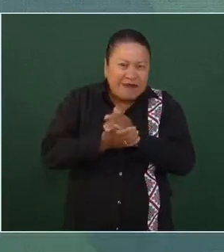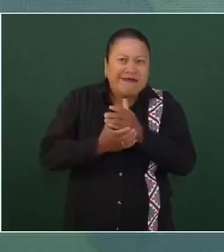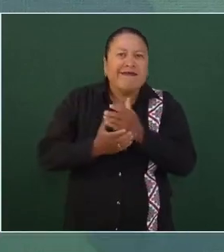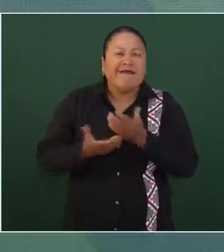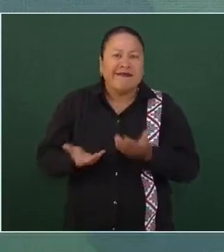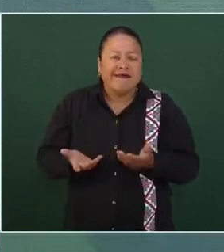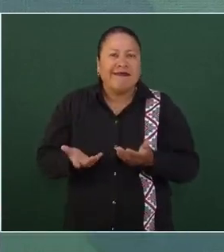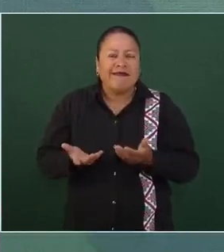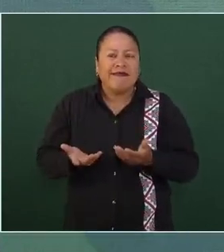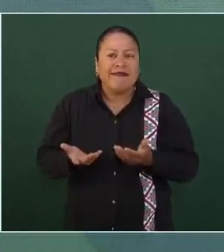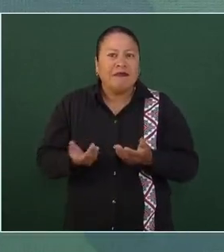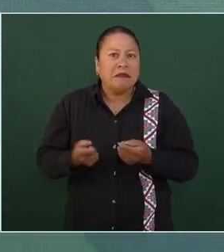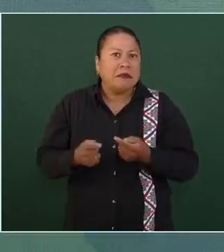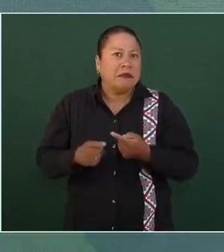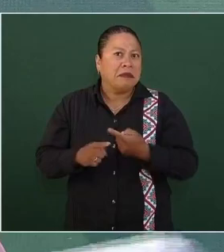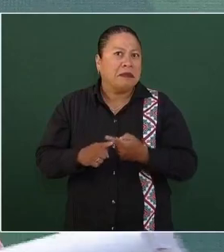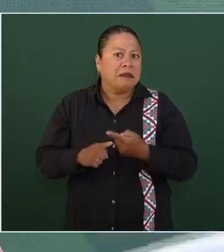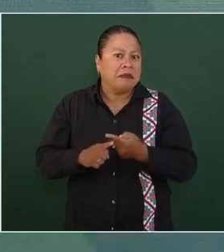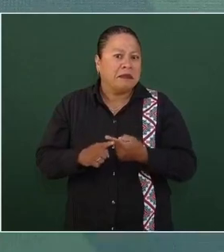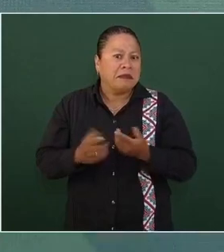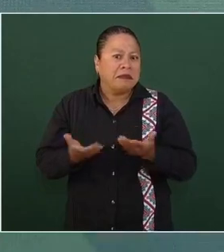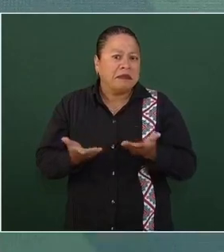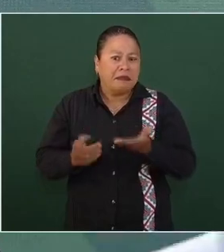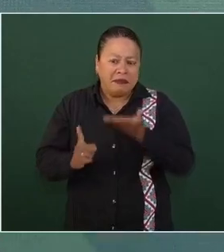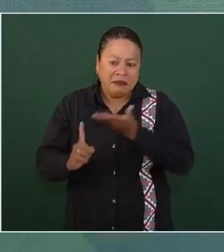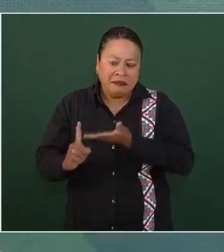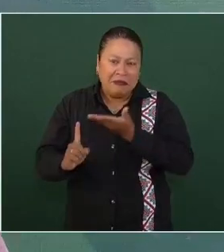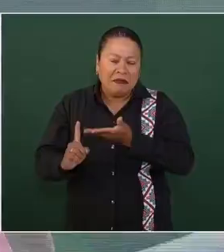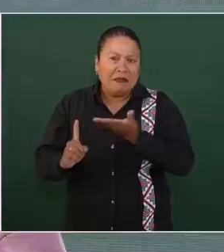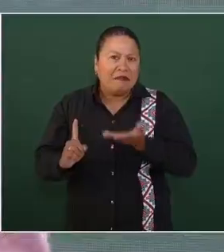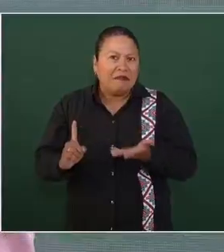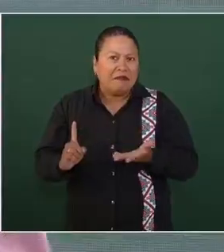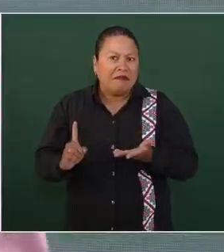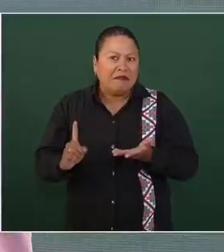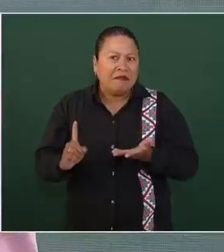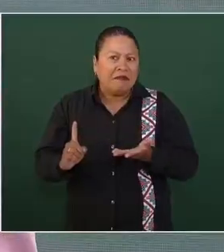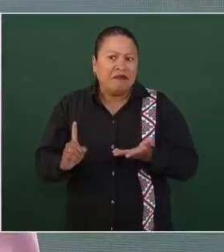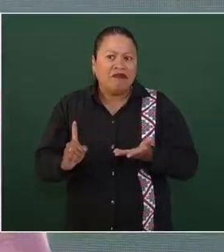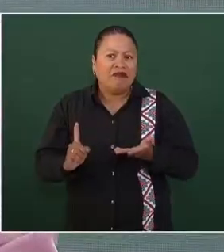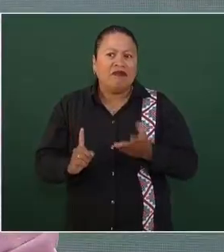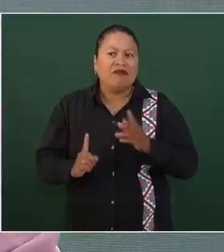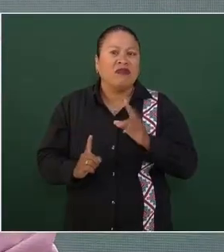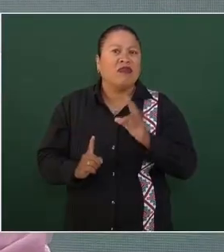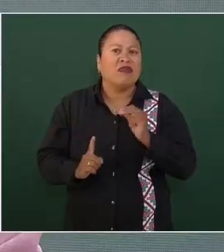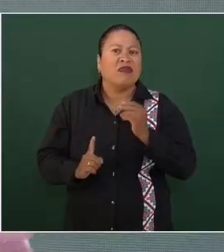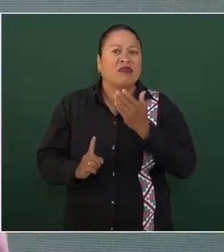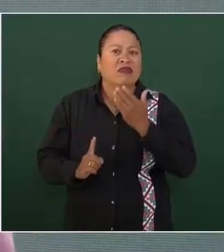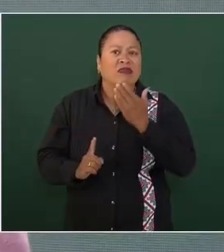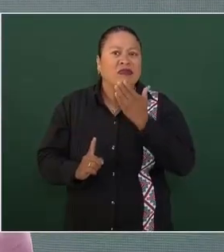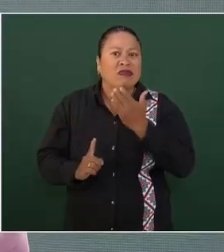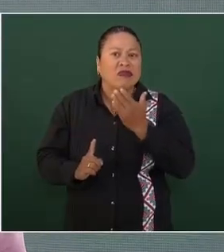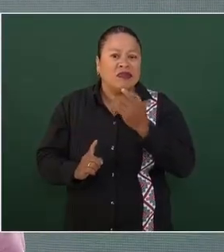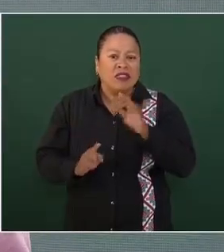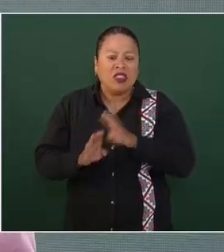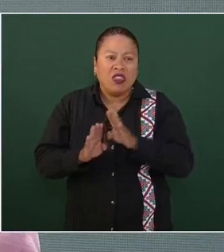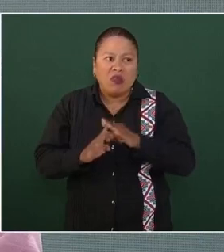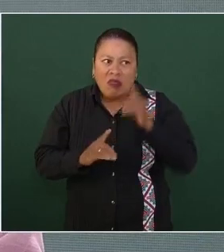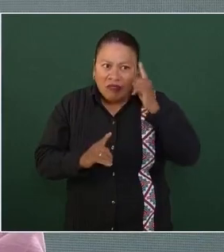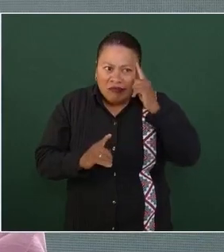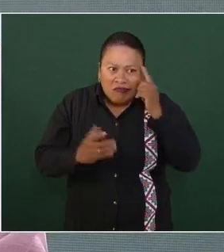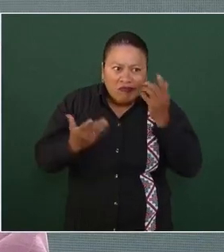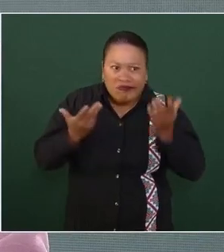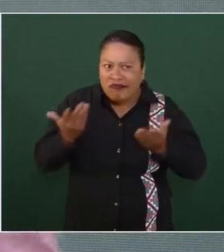que no tenga cierta identificación